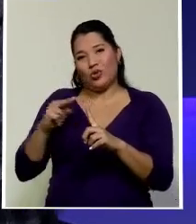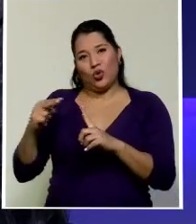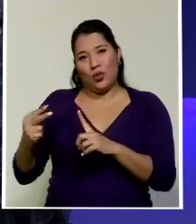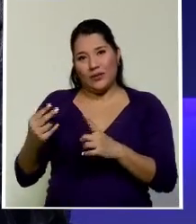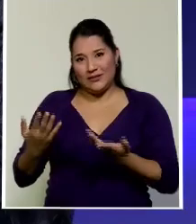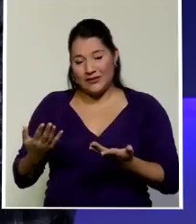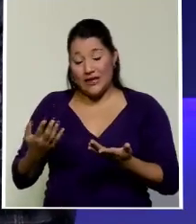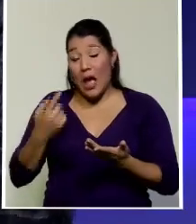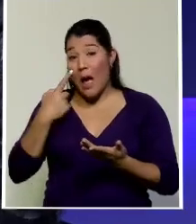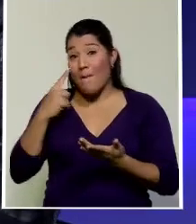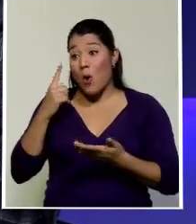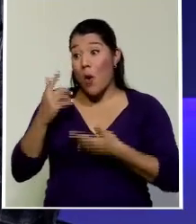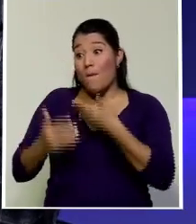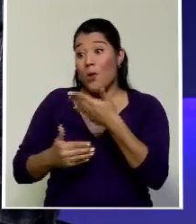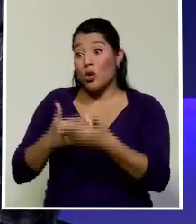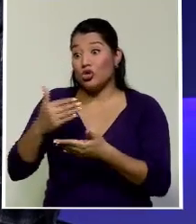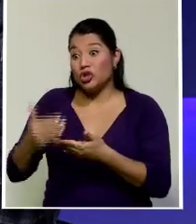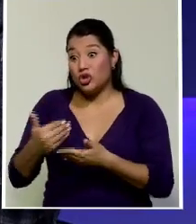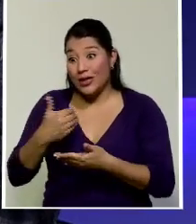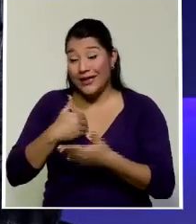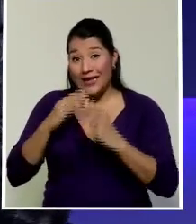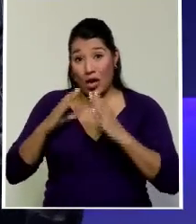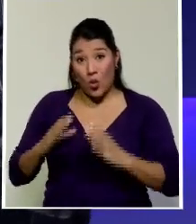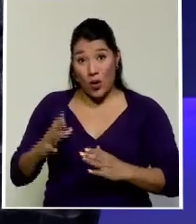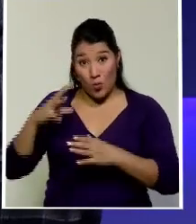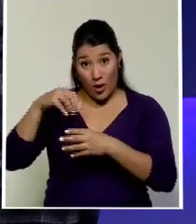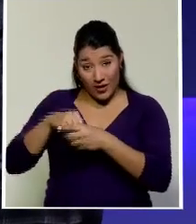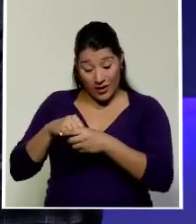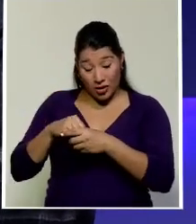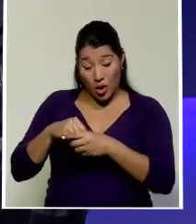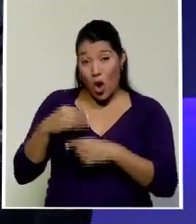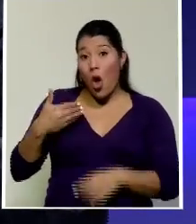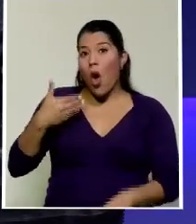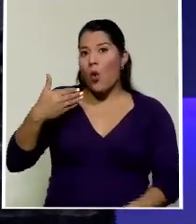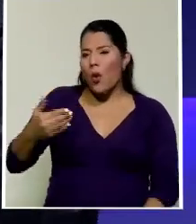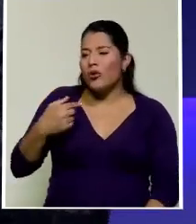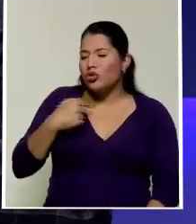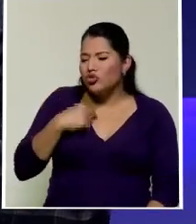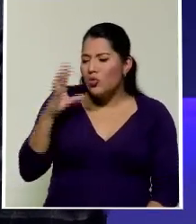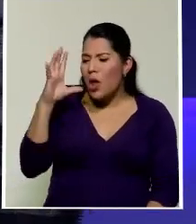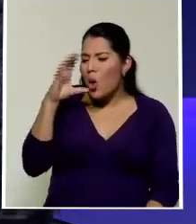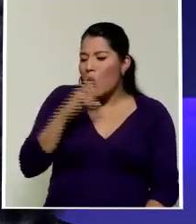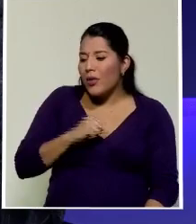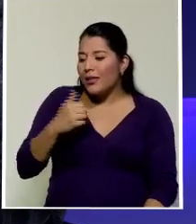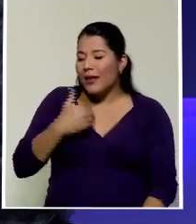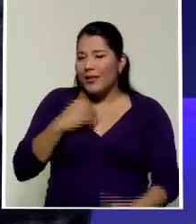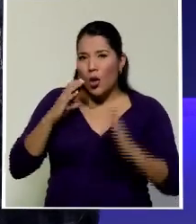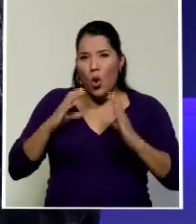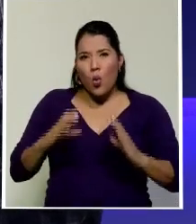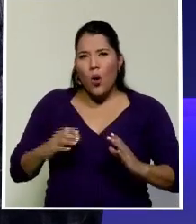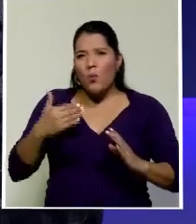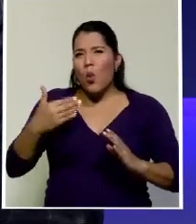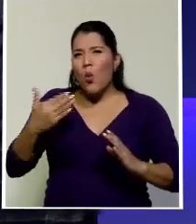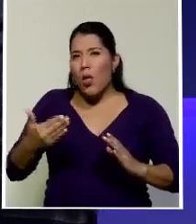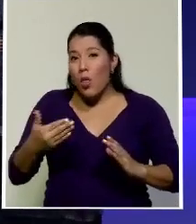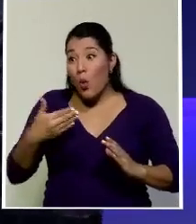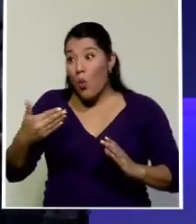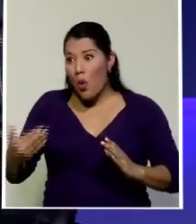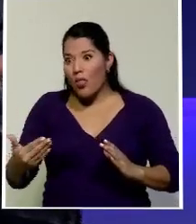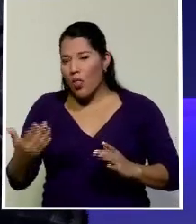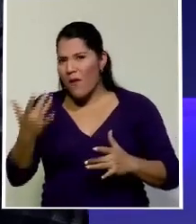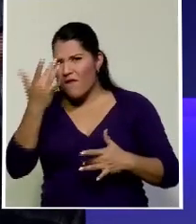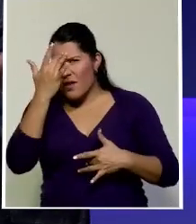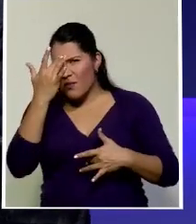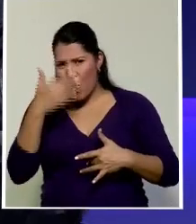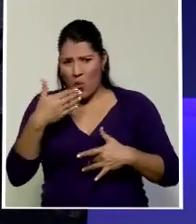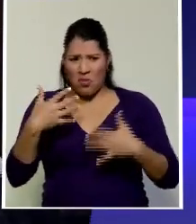tiene adentro. Cuando uno nota que tiene el cuerpo, o sea, cuando uno percibe que tiene el cuerpo es cuando está enfermo, no cuando está sano. Cuando está sano uno